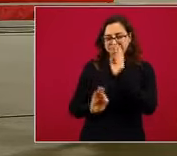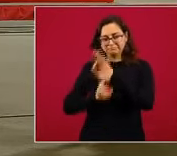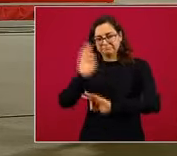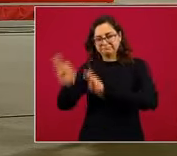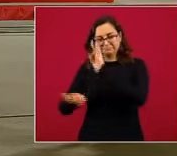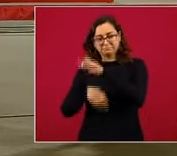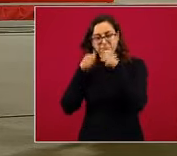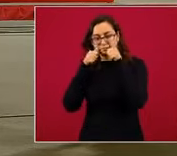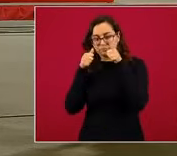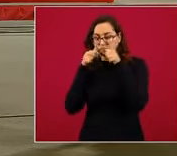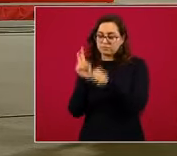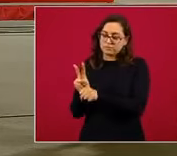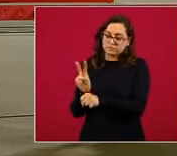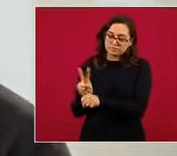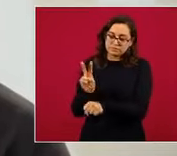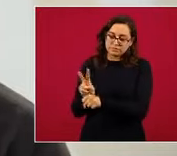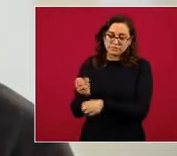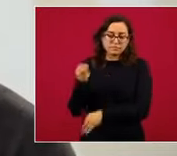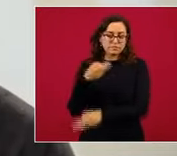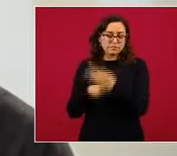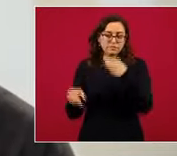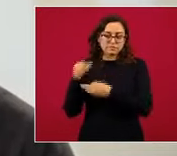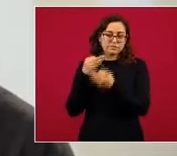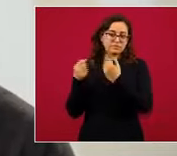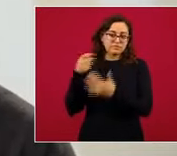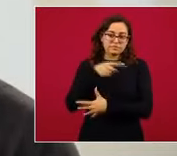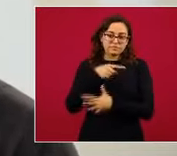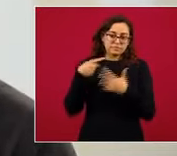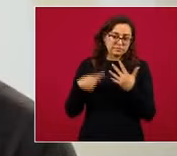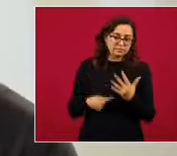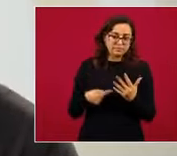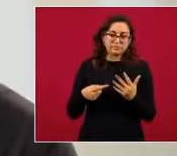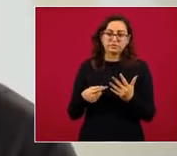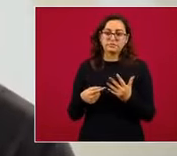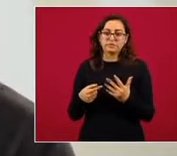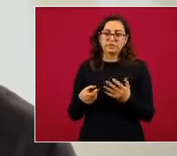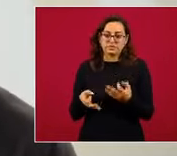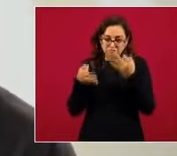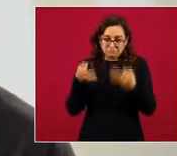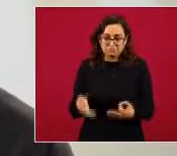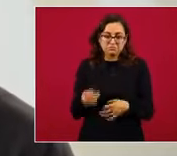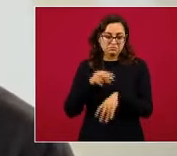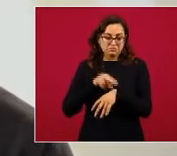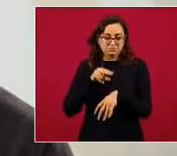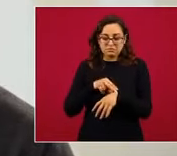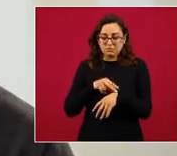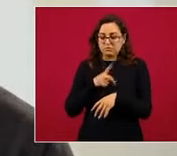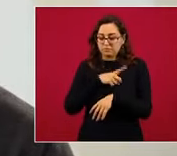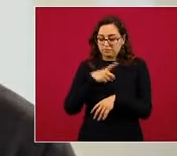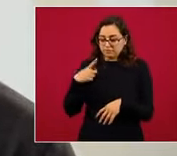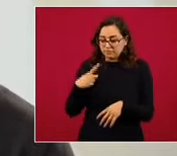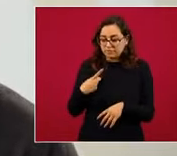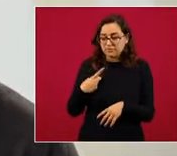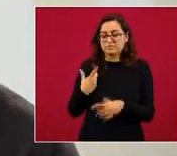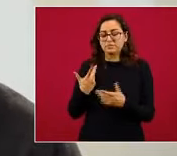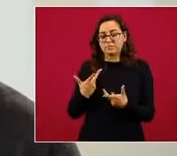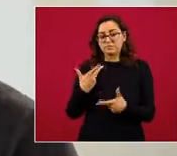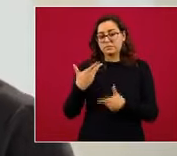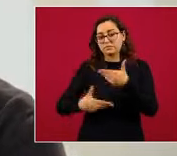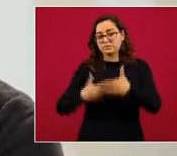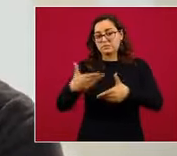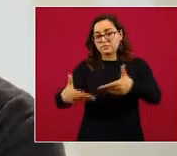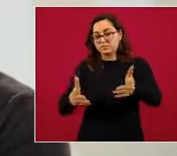seguimiento con todos los elementos técnicos y médicos que debe de tener este seguimiento, y en su